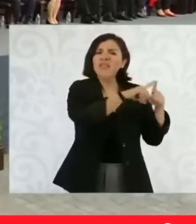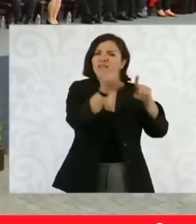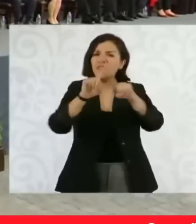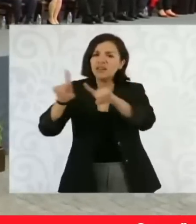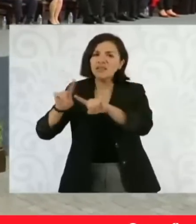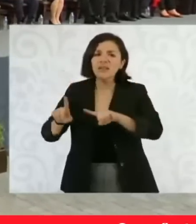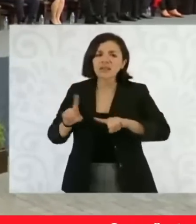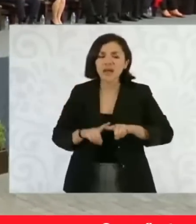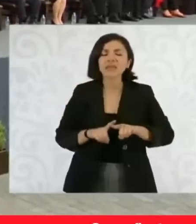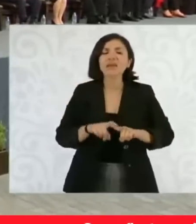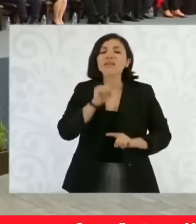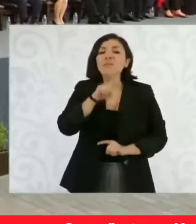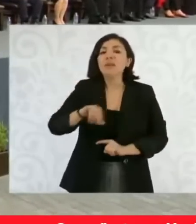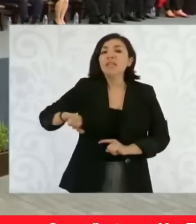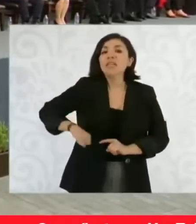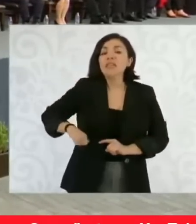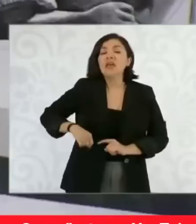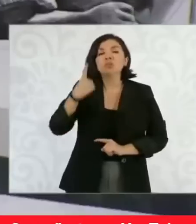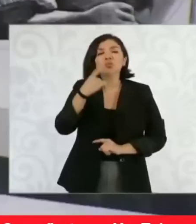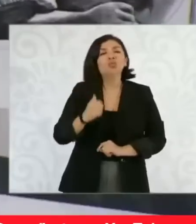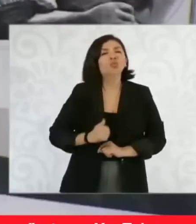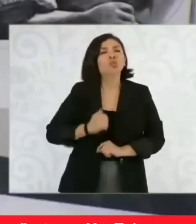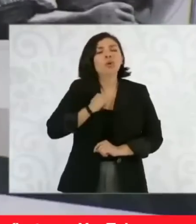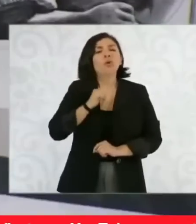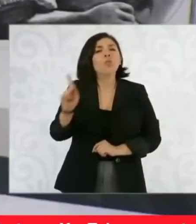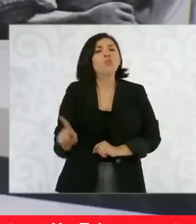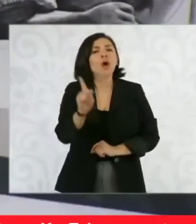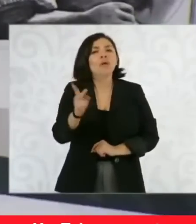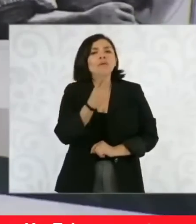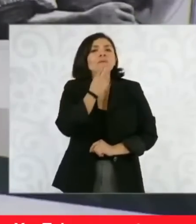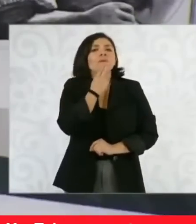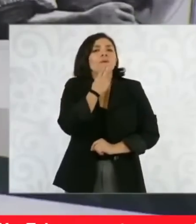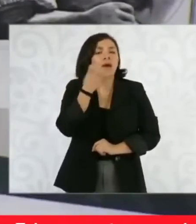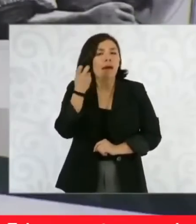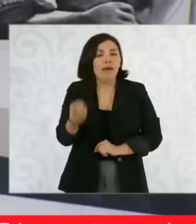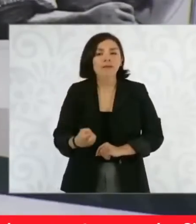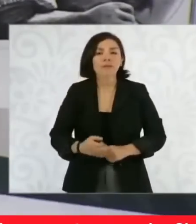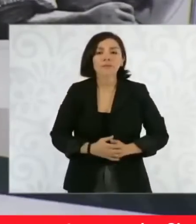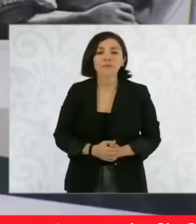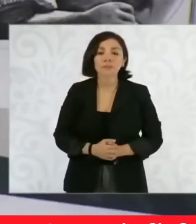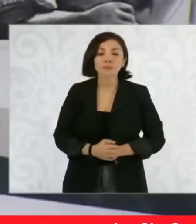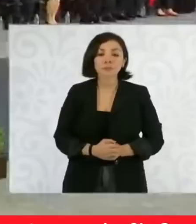diversidad y el interés supremo del pueblo de México.